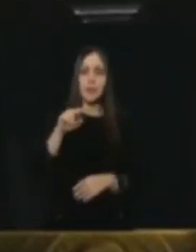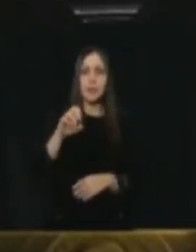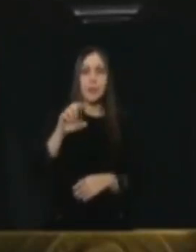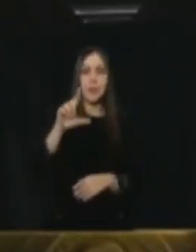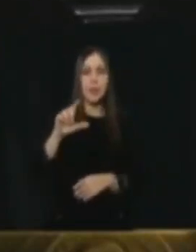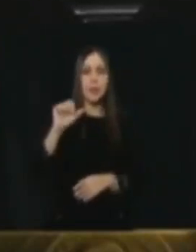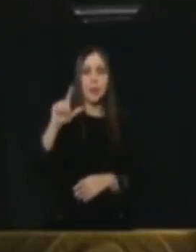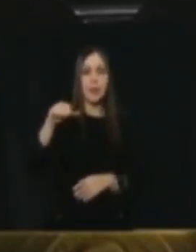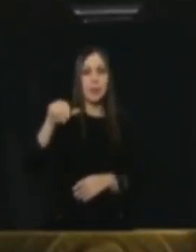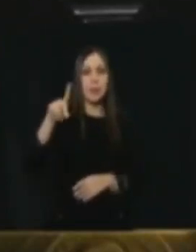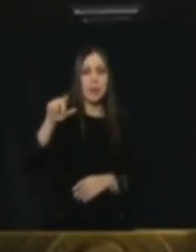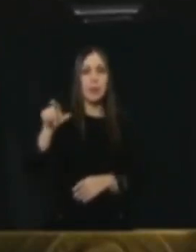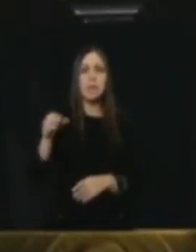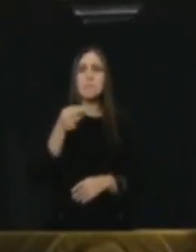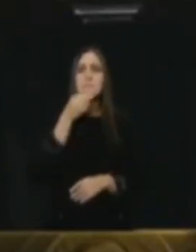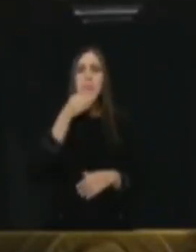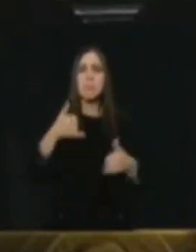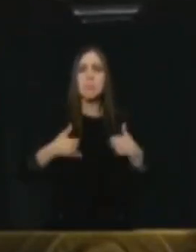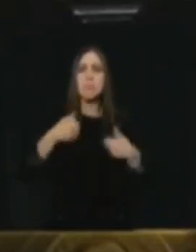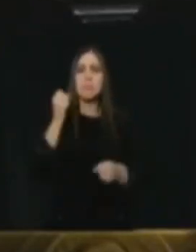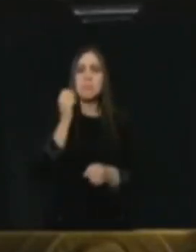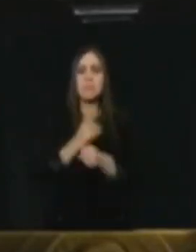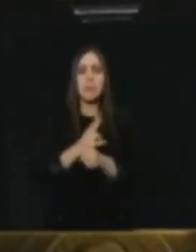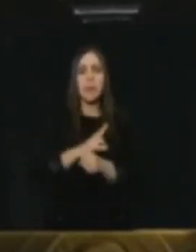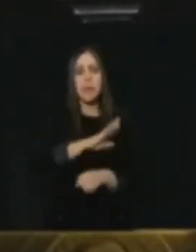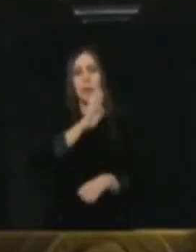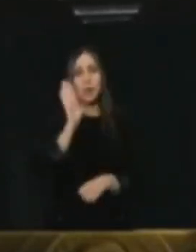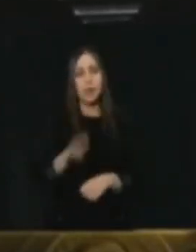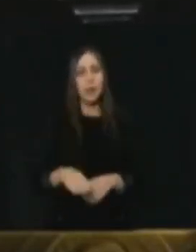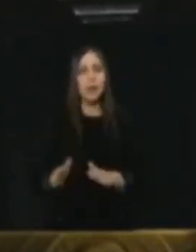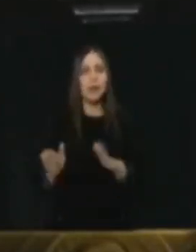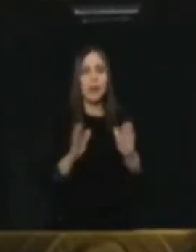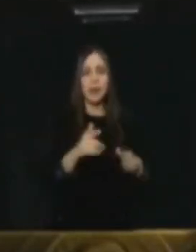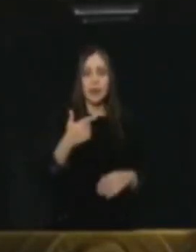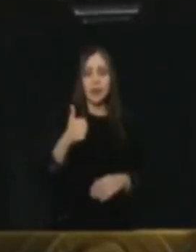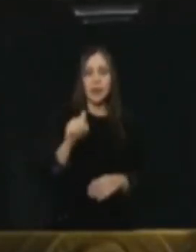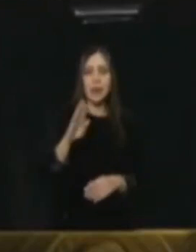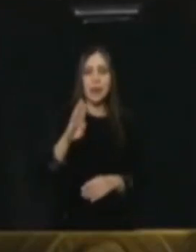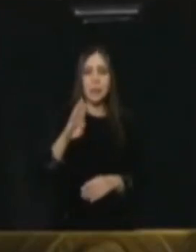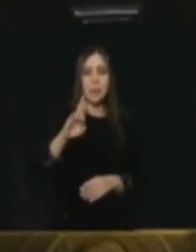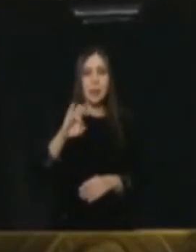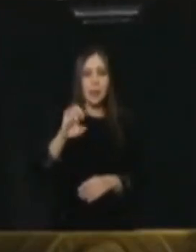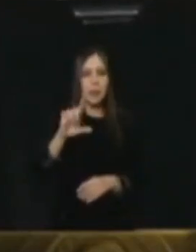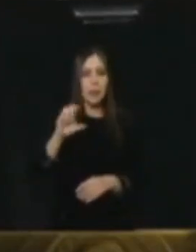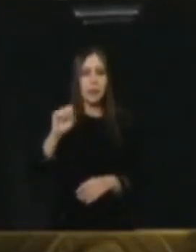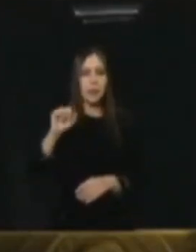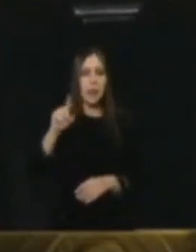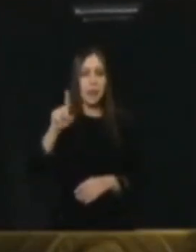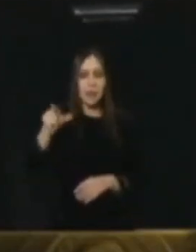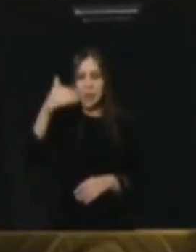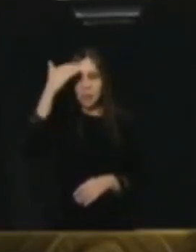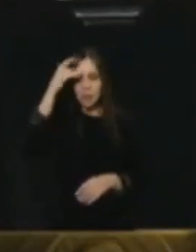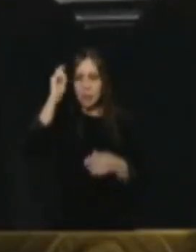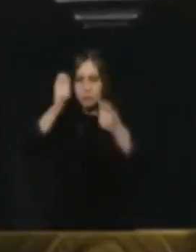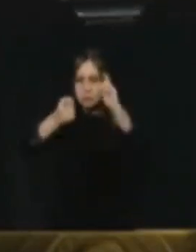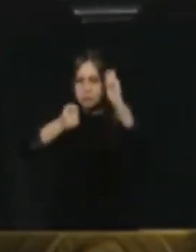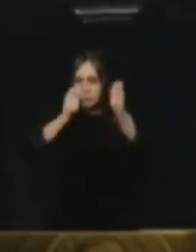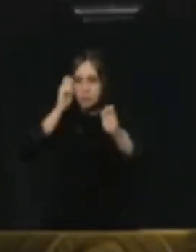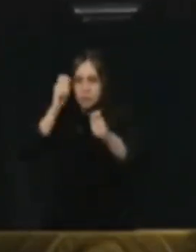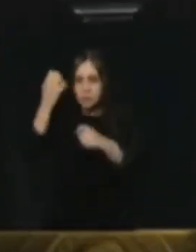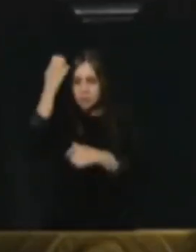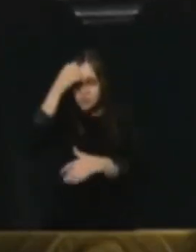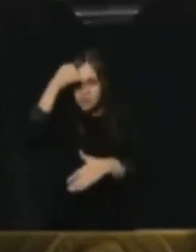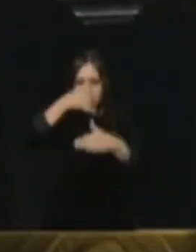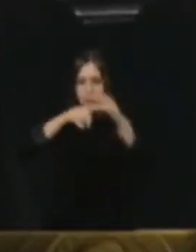murió demasiado pronto, a Gabriel Said y su capacidad crítica y analítica, a